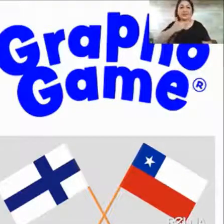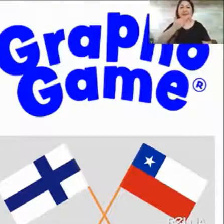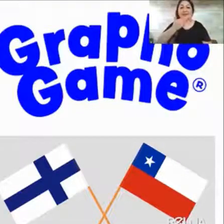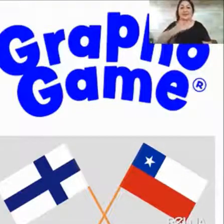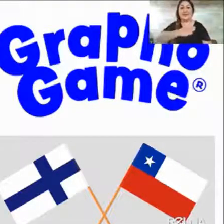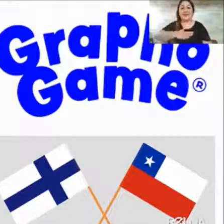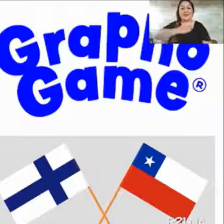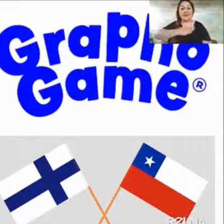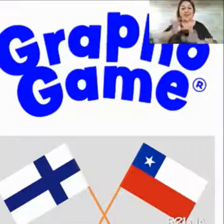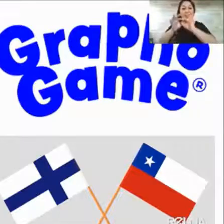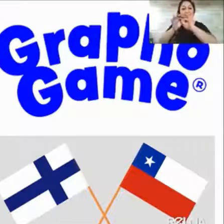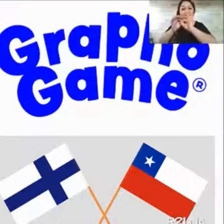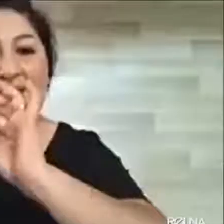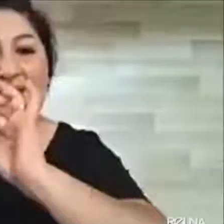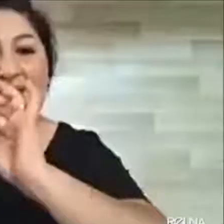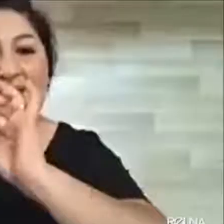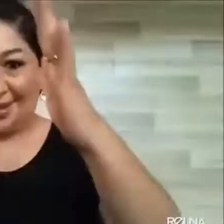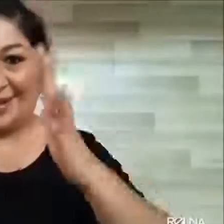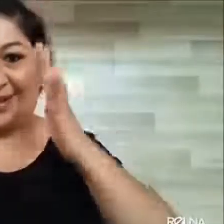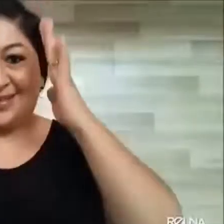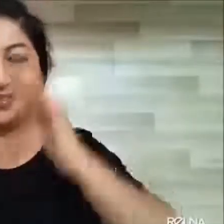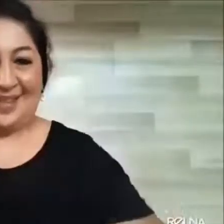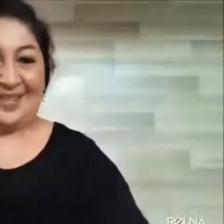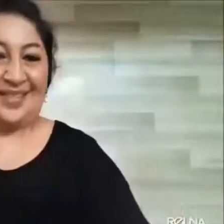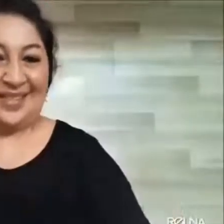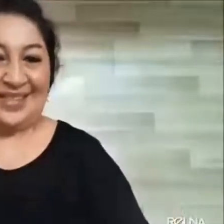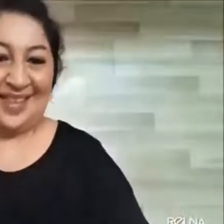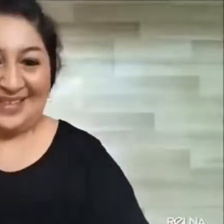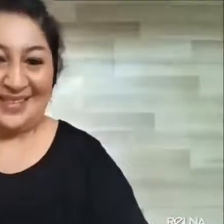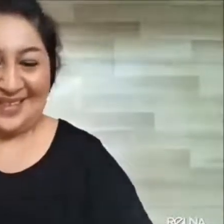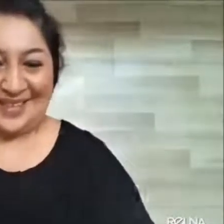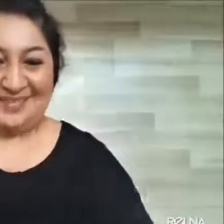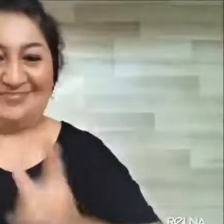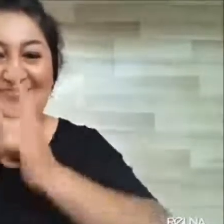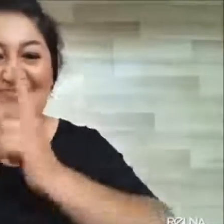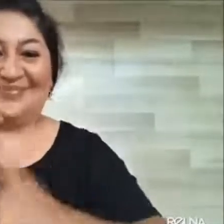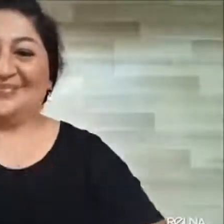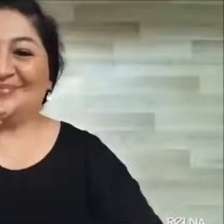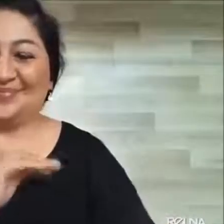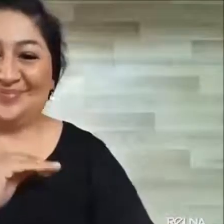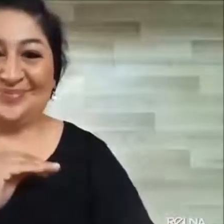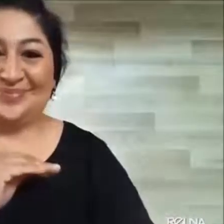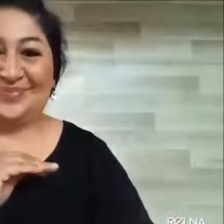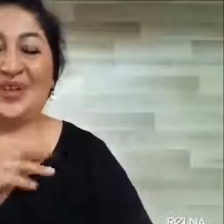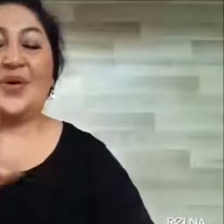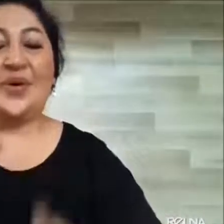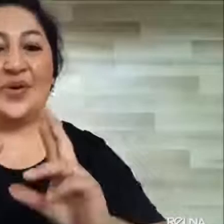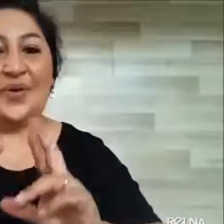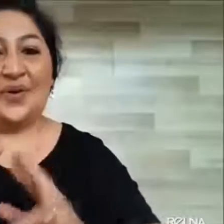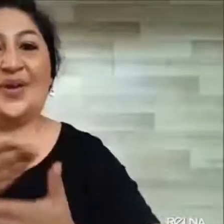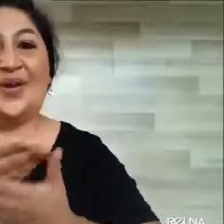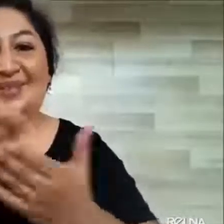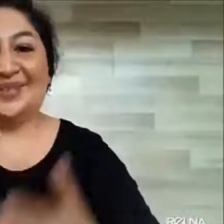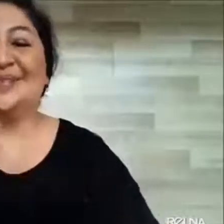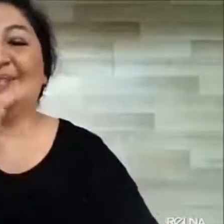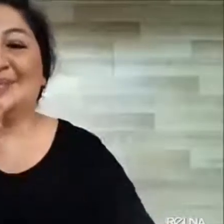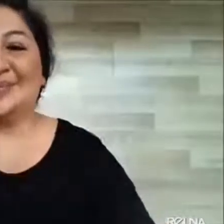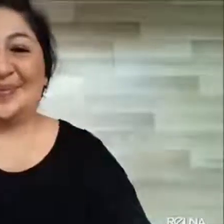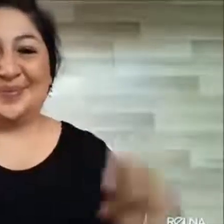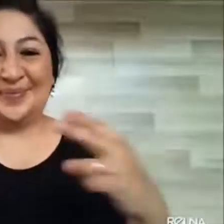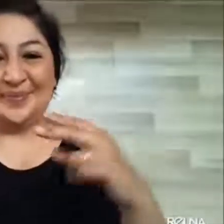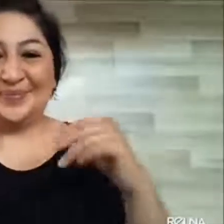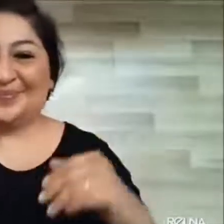por la atención puesta a esta charla relámpago, que espero también efectivamente haya sido relámpago. Muchísimas